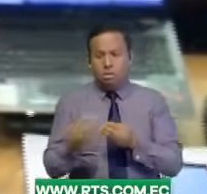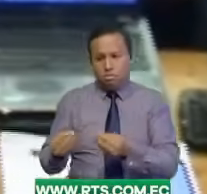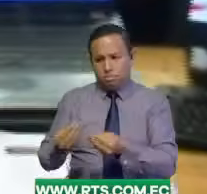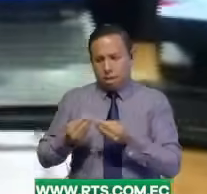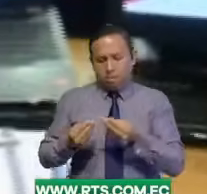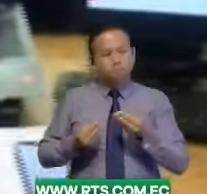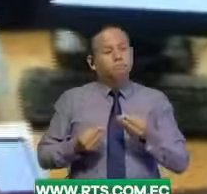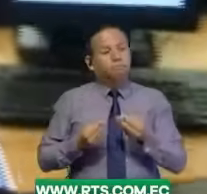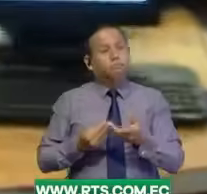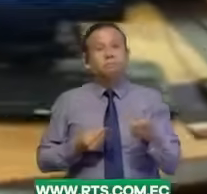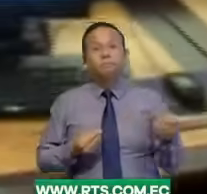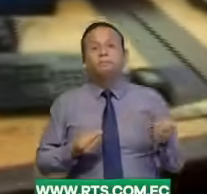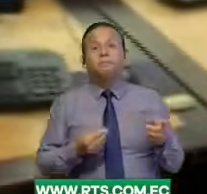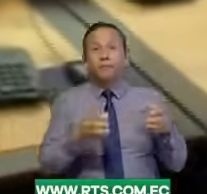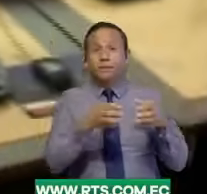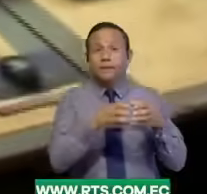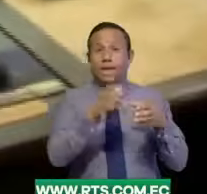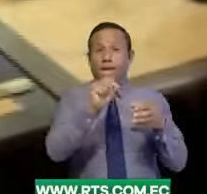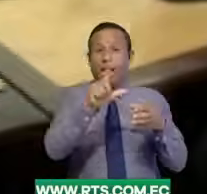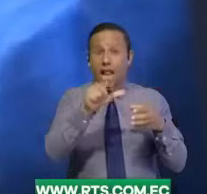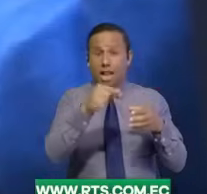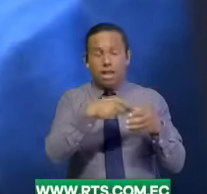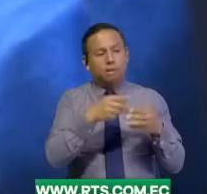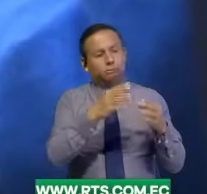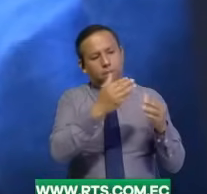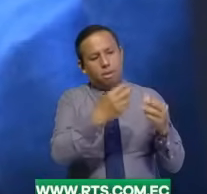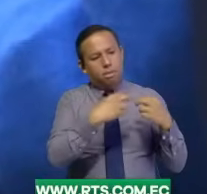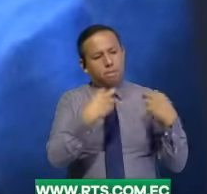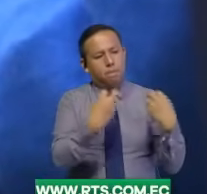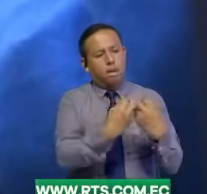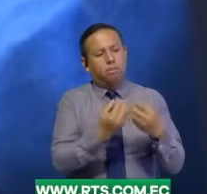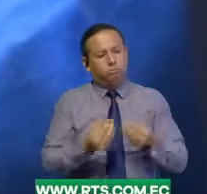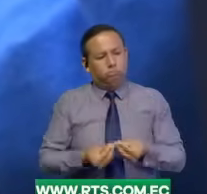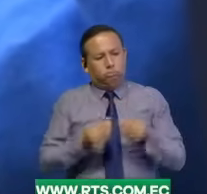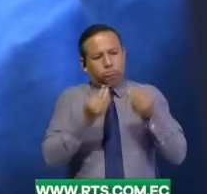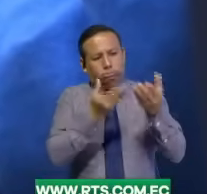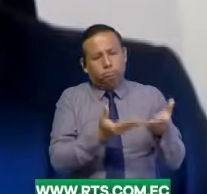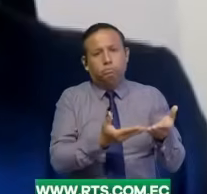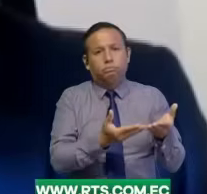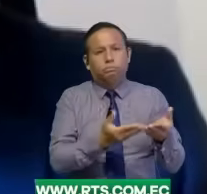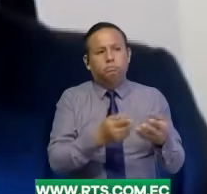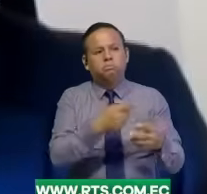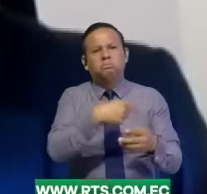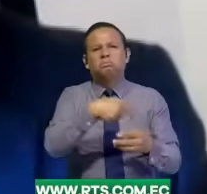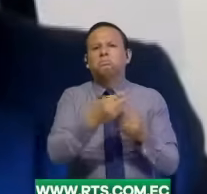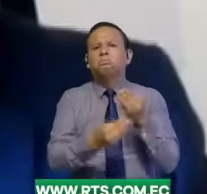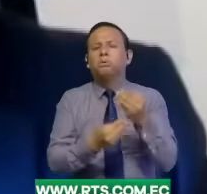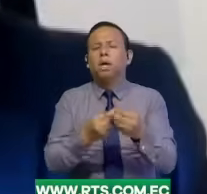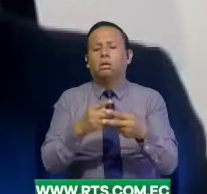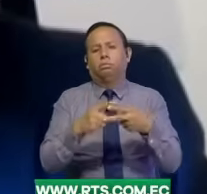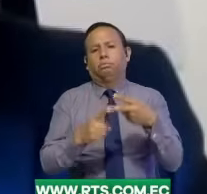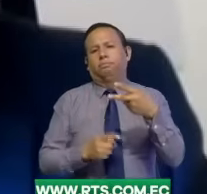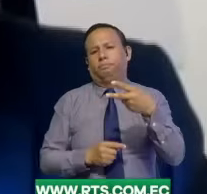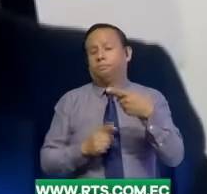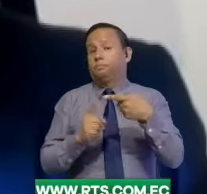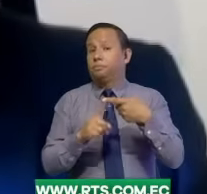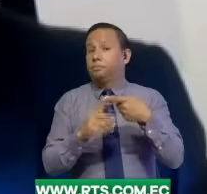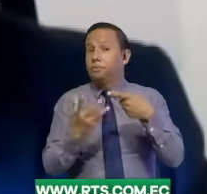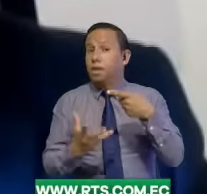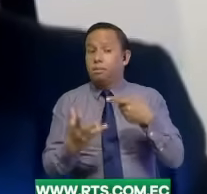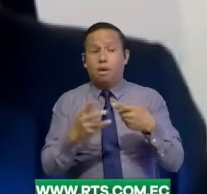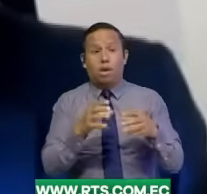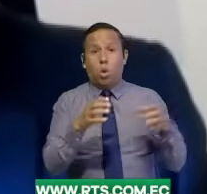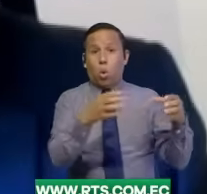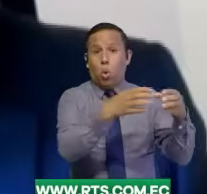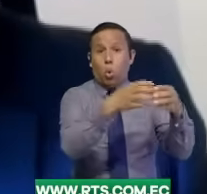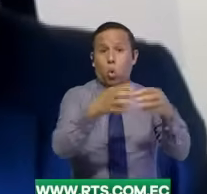de Administración Legislativa, CAL, donde podrían salir 2 determinaciones. Es enviar a una de las